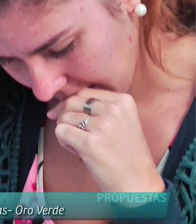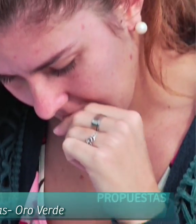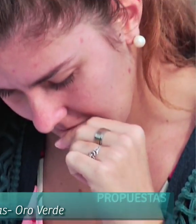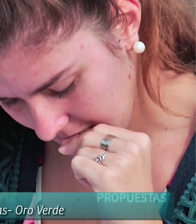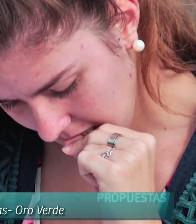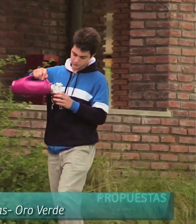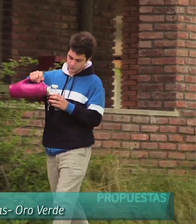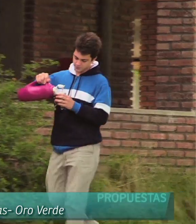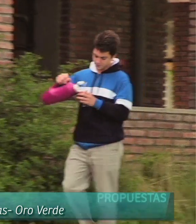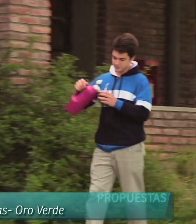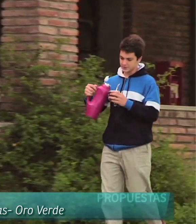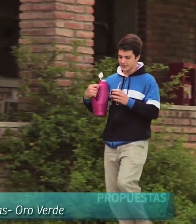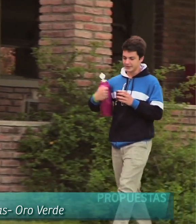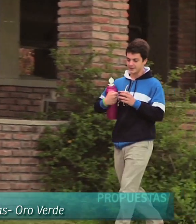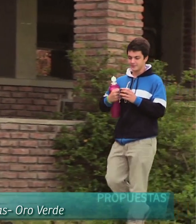Música